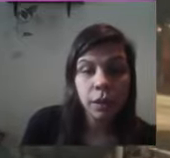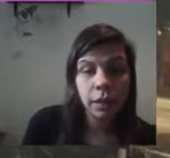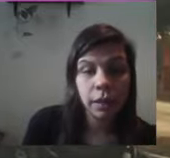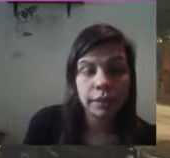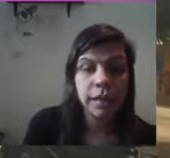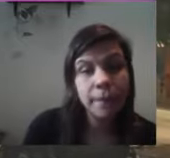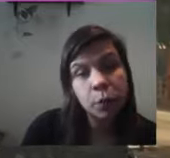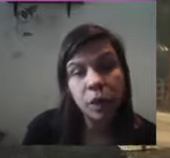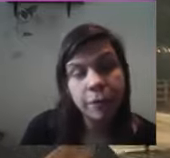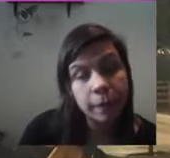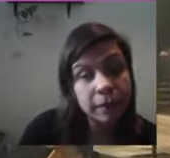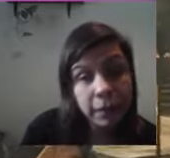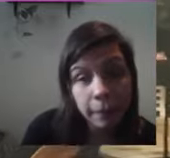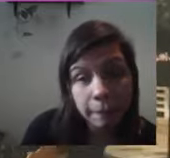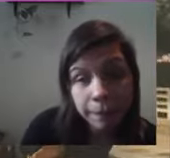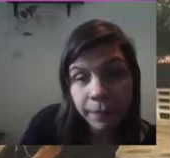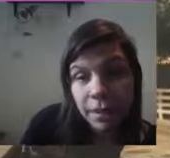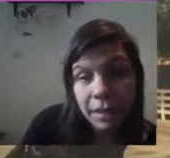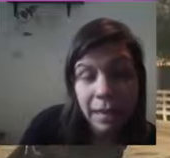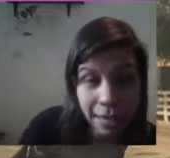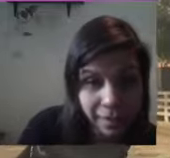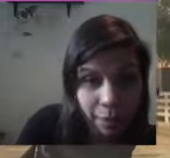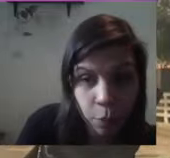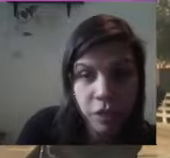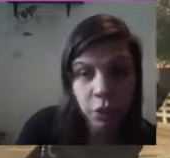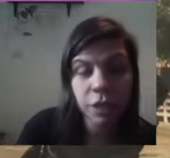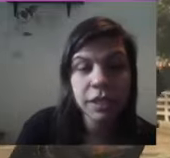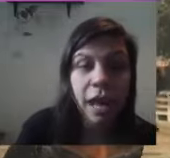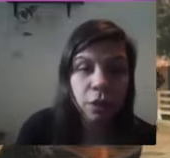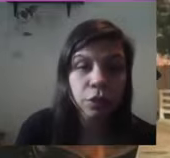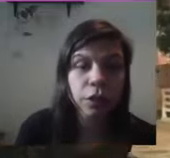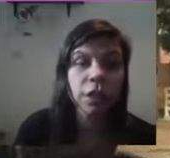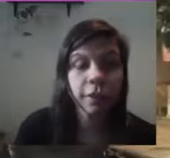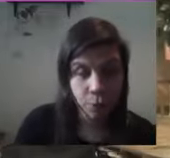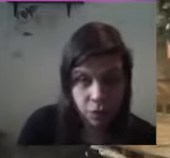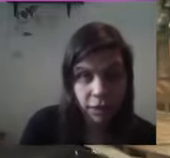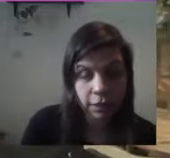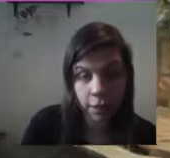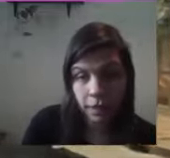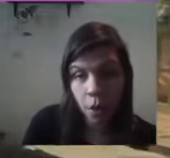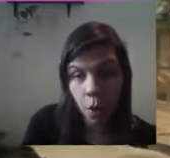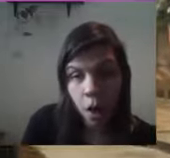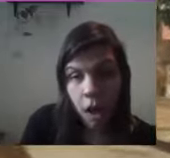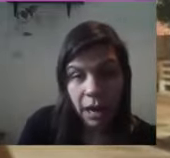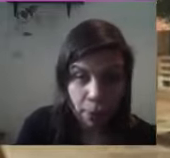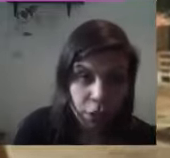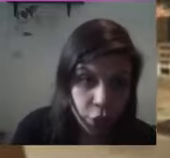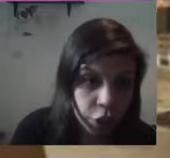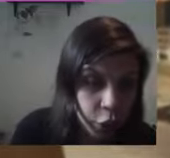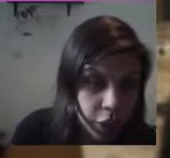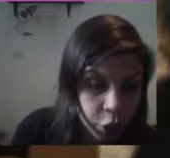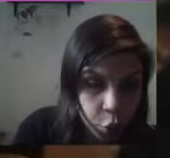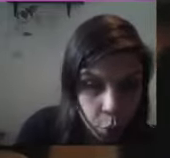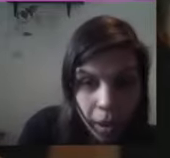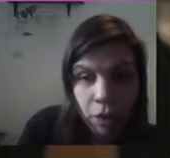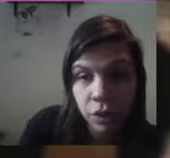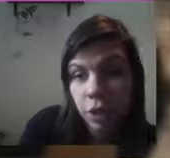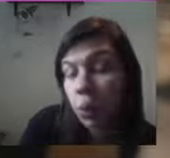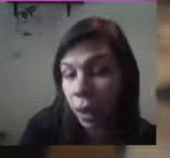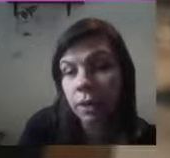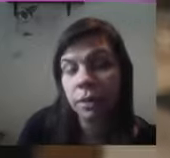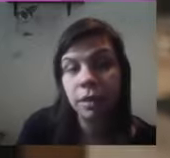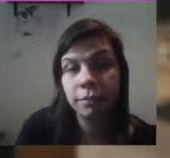Concluimos esta cápsula informativa. Gracias por sintonizarnos y difundir este video. La protección de los derechos